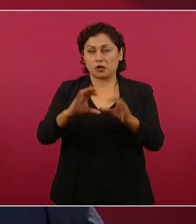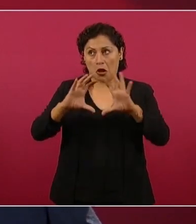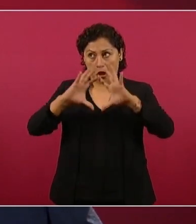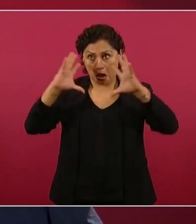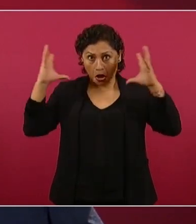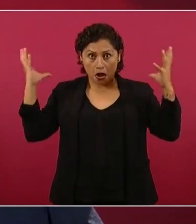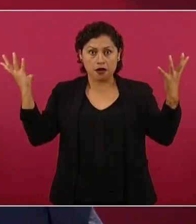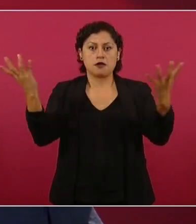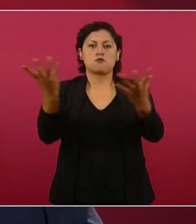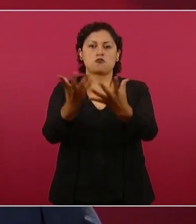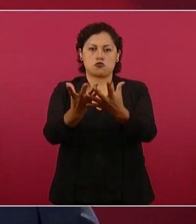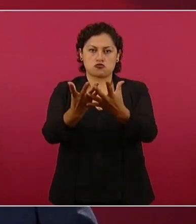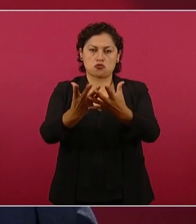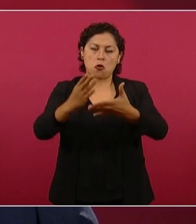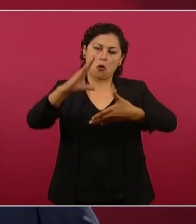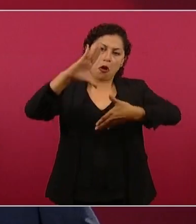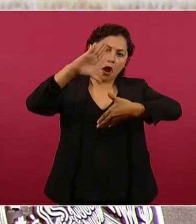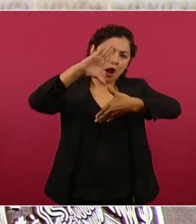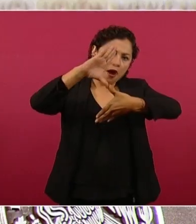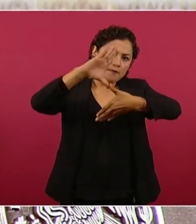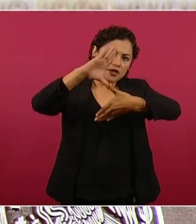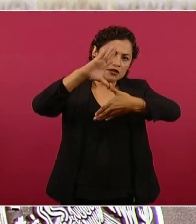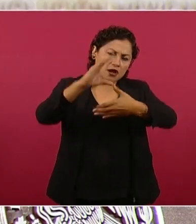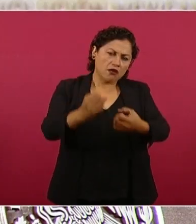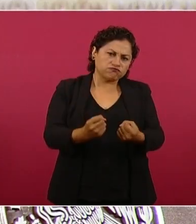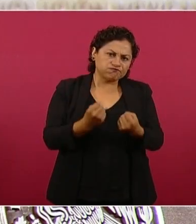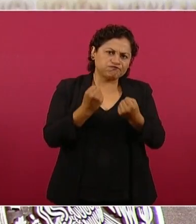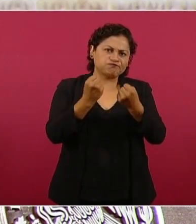que se fortalezca